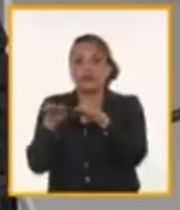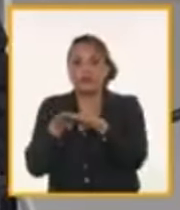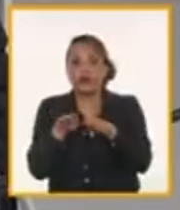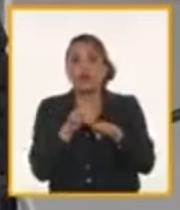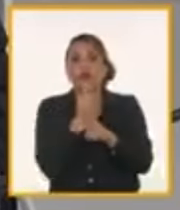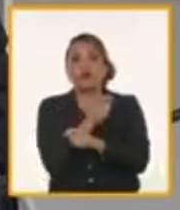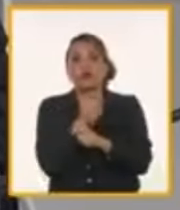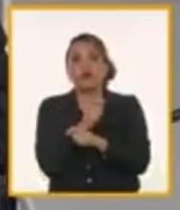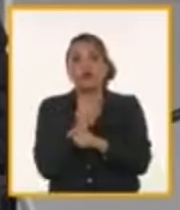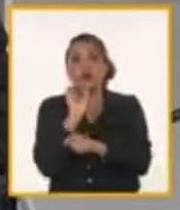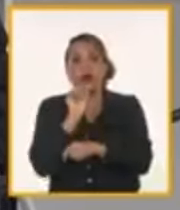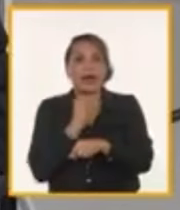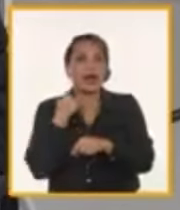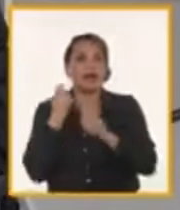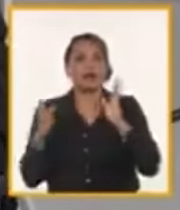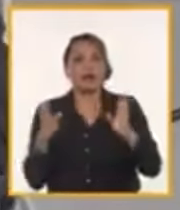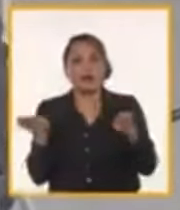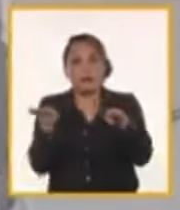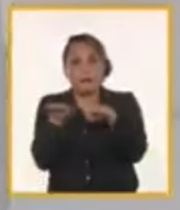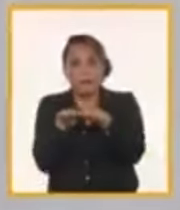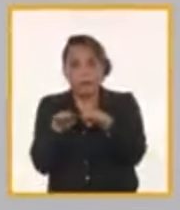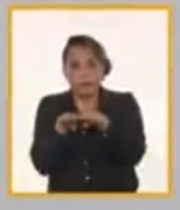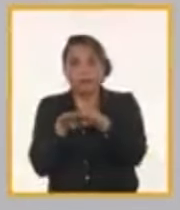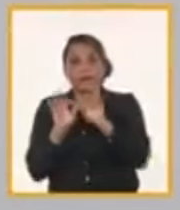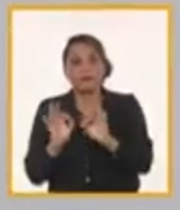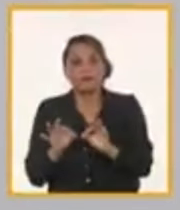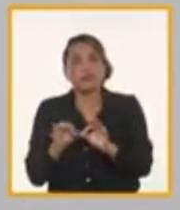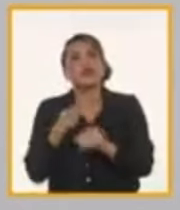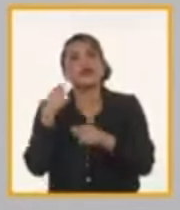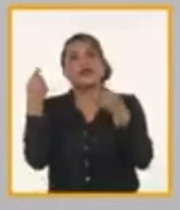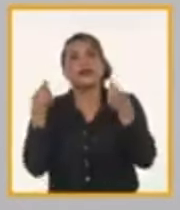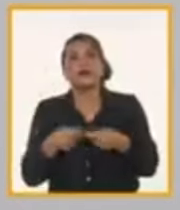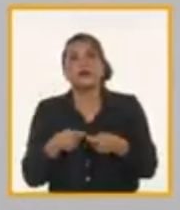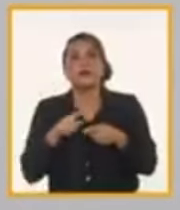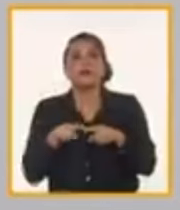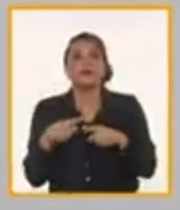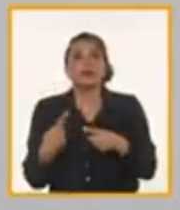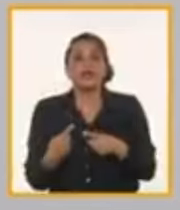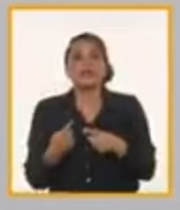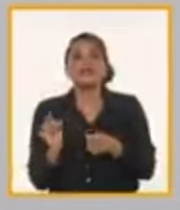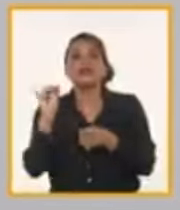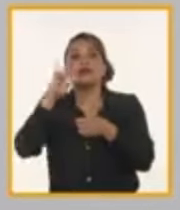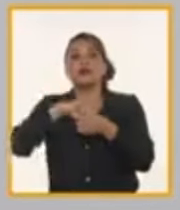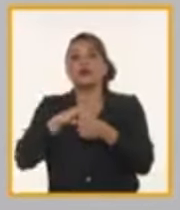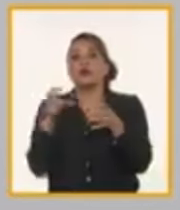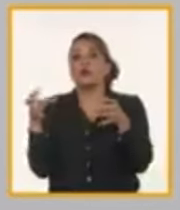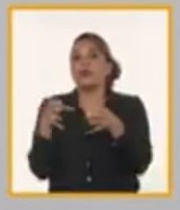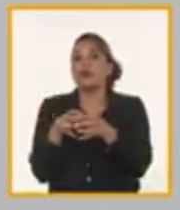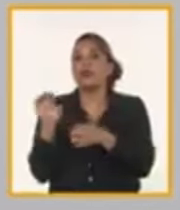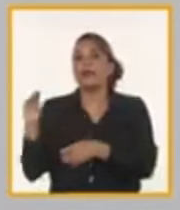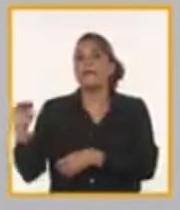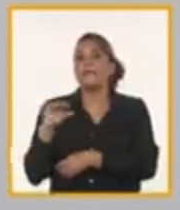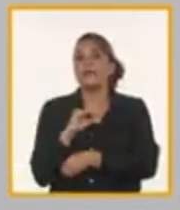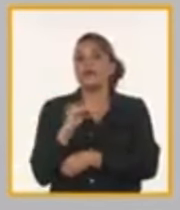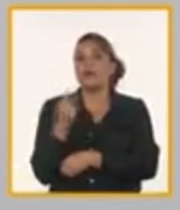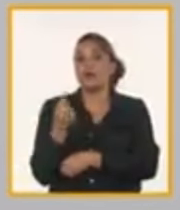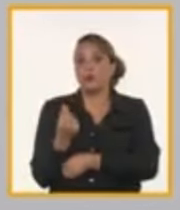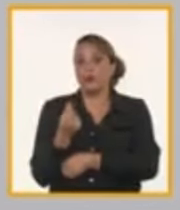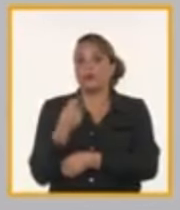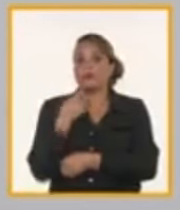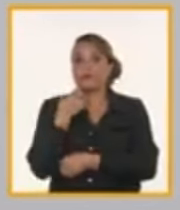eh en un mismo año natural hay que entonces eh incluirle el tema de presupuesto necesario